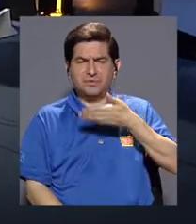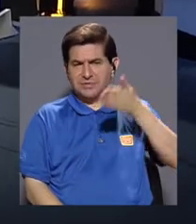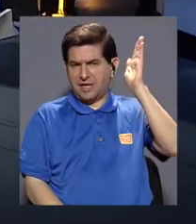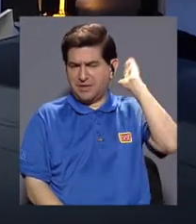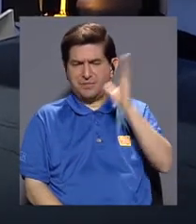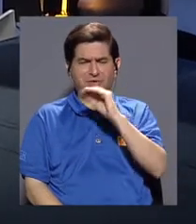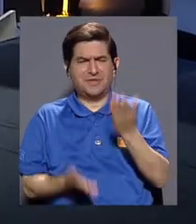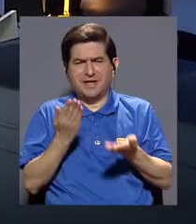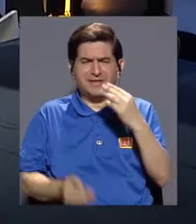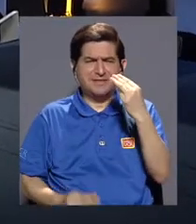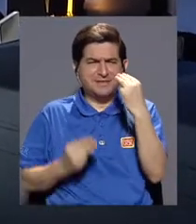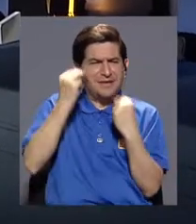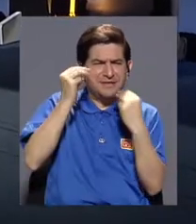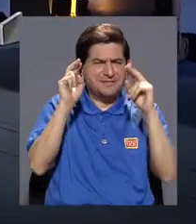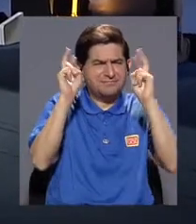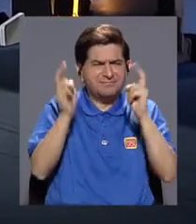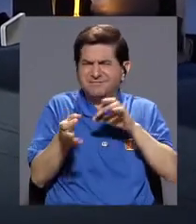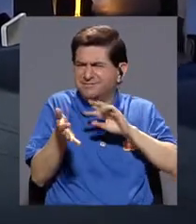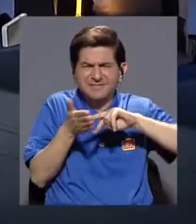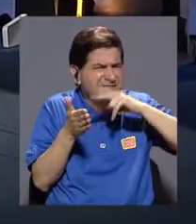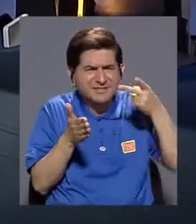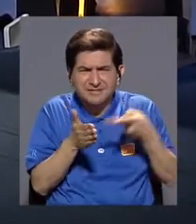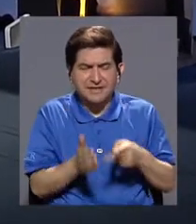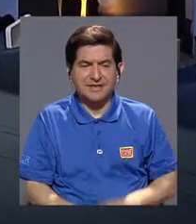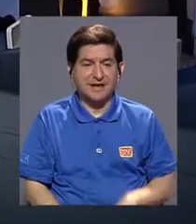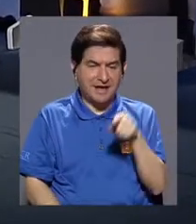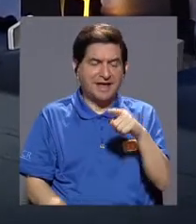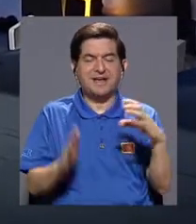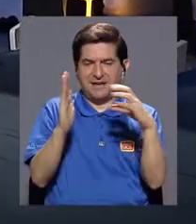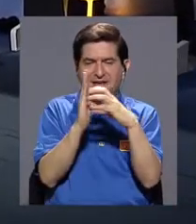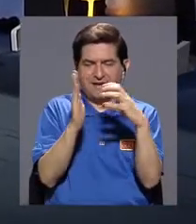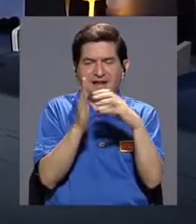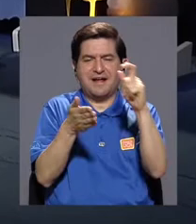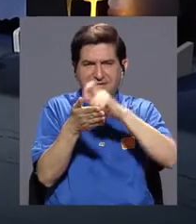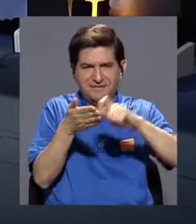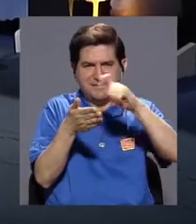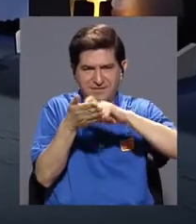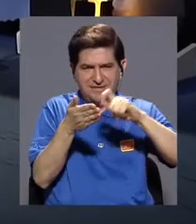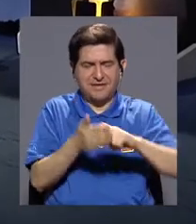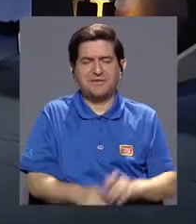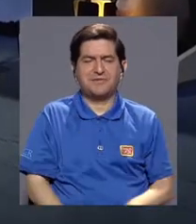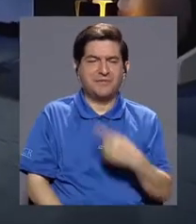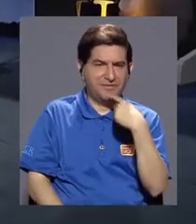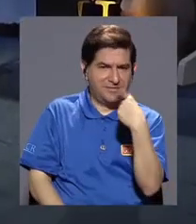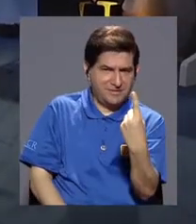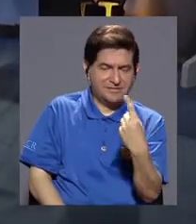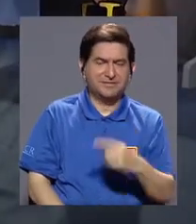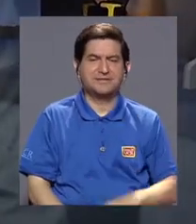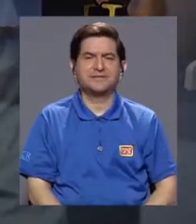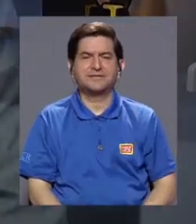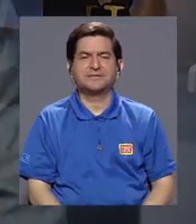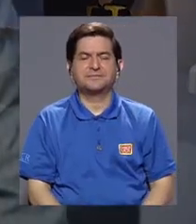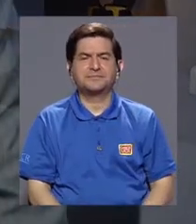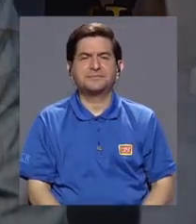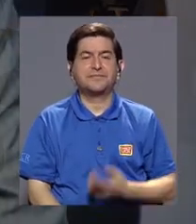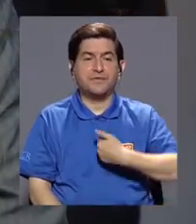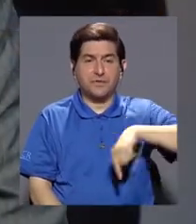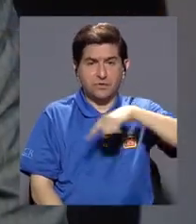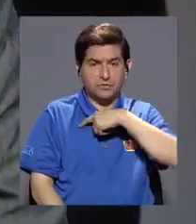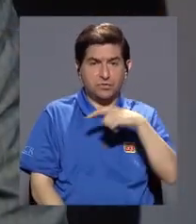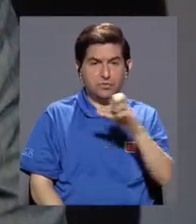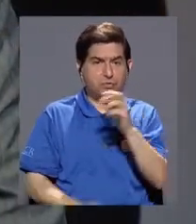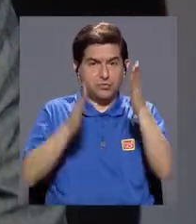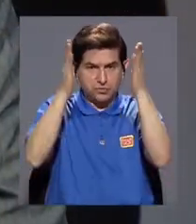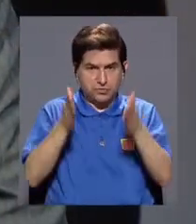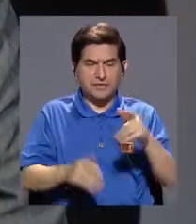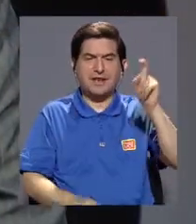Explíqueme un poquito eso. Bueno, lo que yo afirmé en ese artículo que trae esa colación es que debemos los